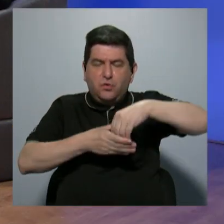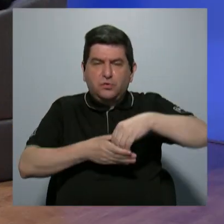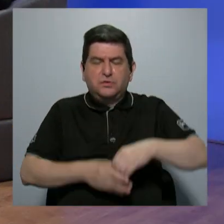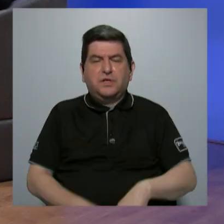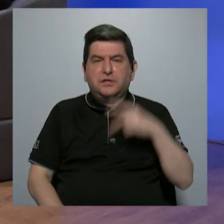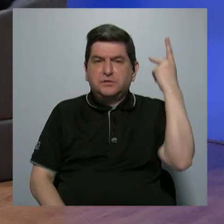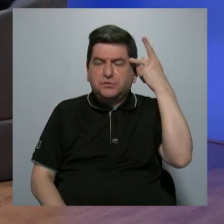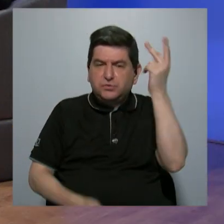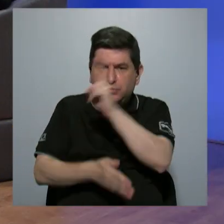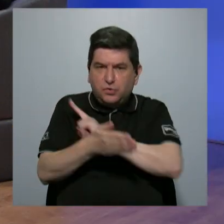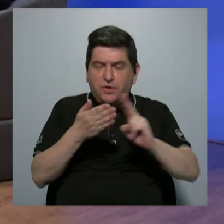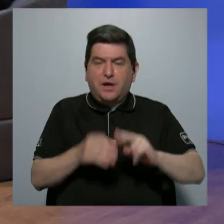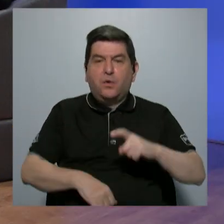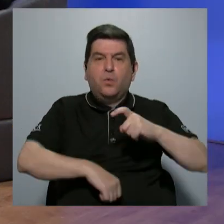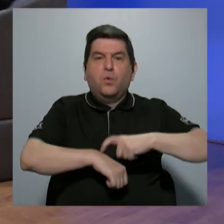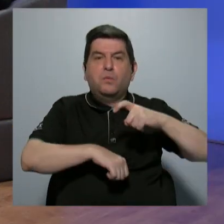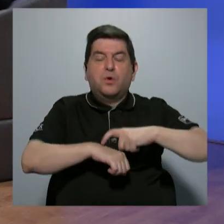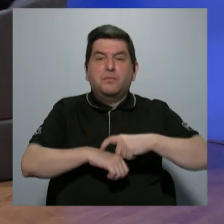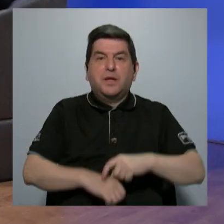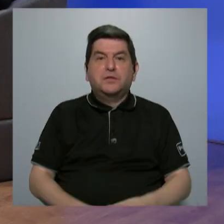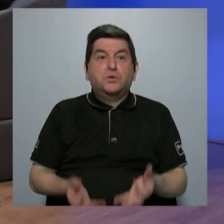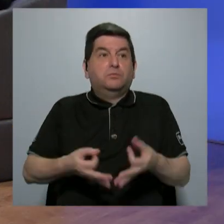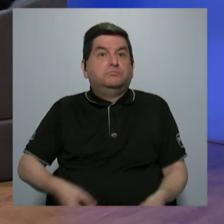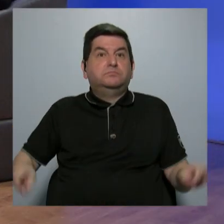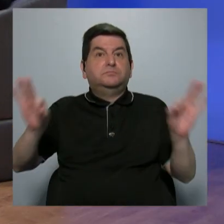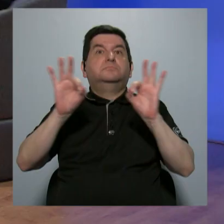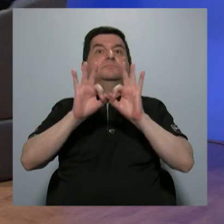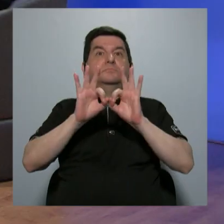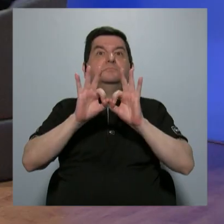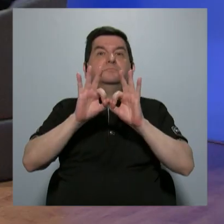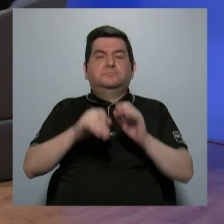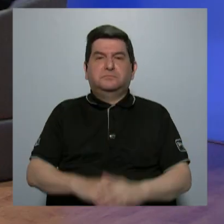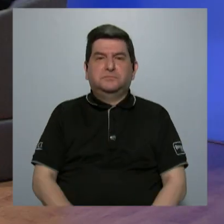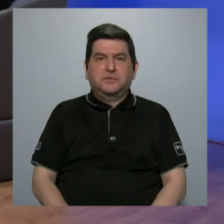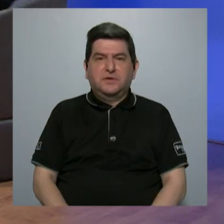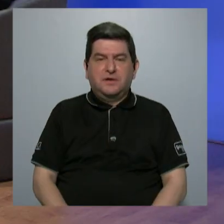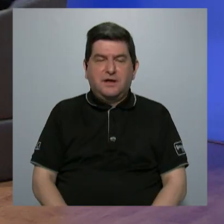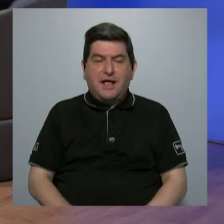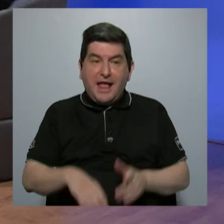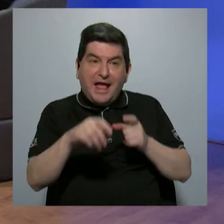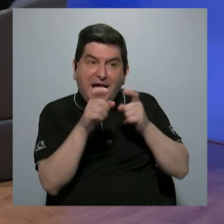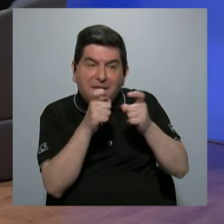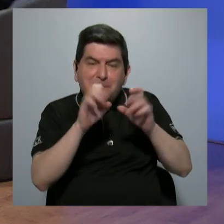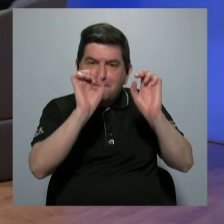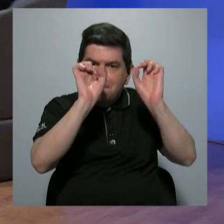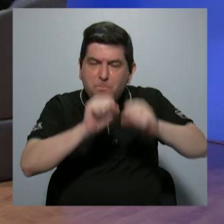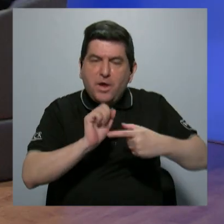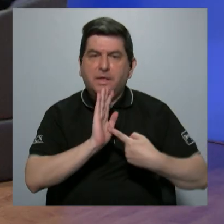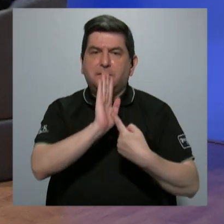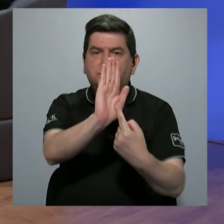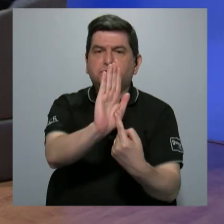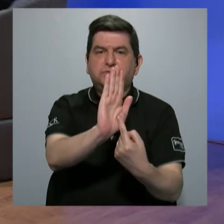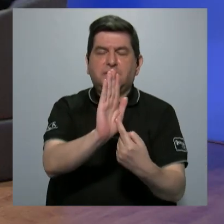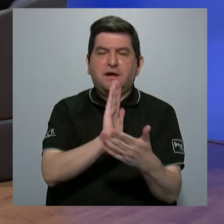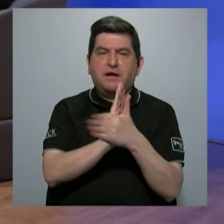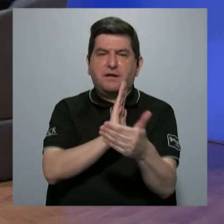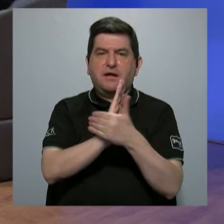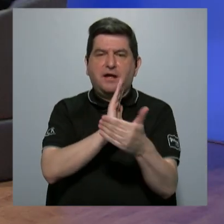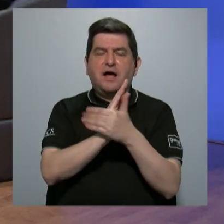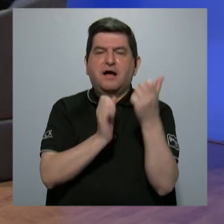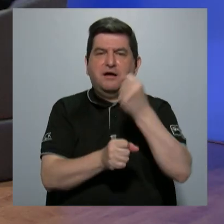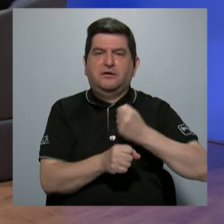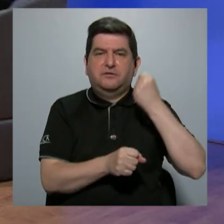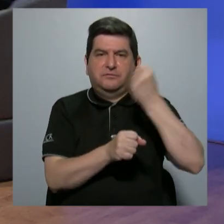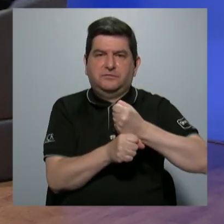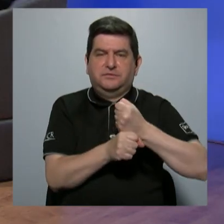universidad, estamos en un momento crucial en el que la administración puede demostrar su capacidad de